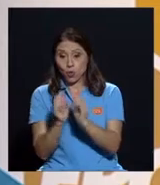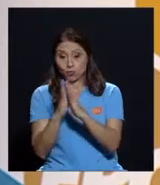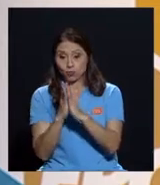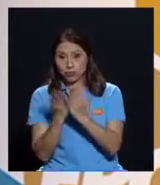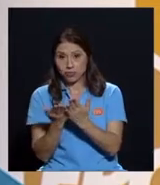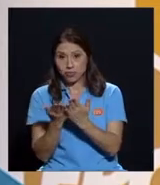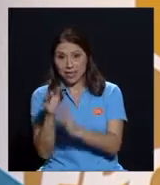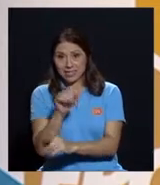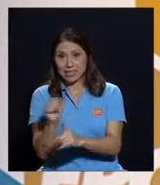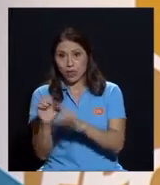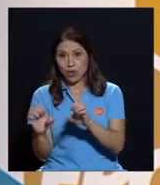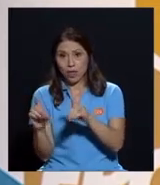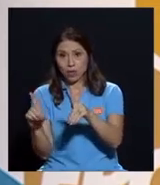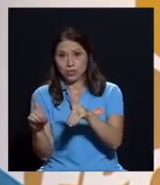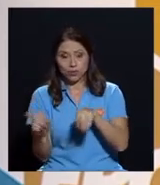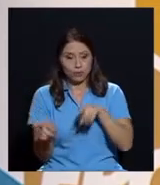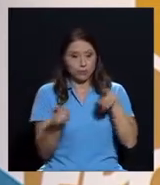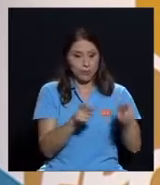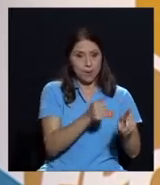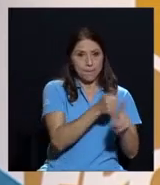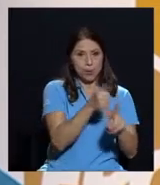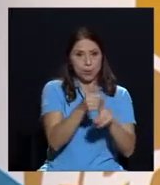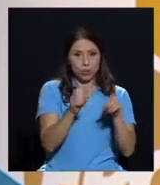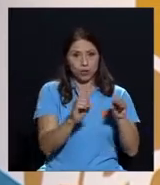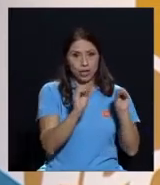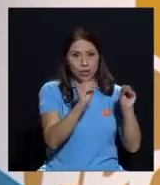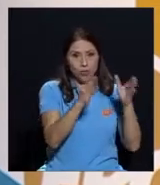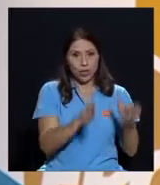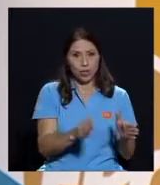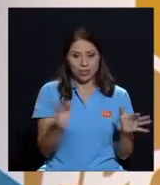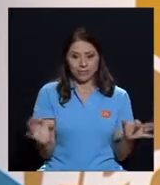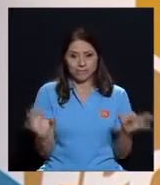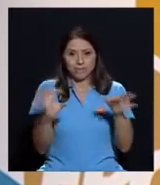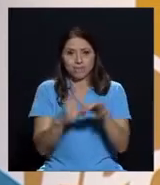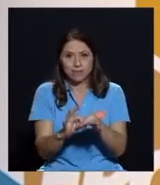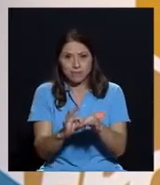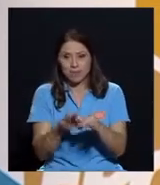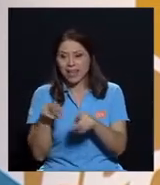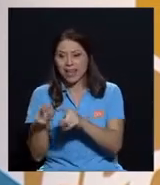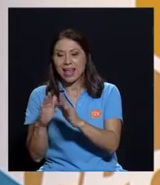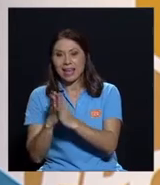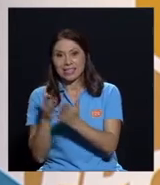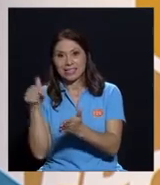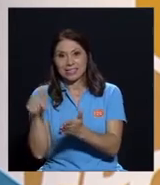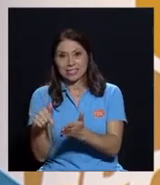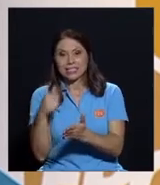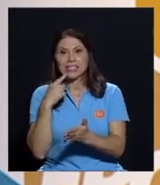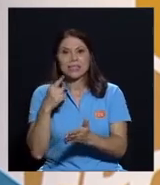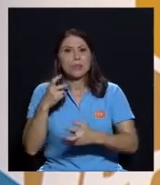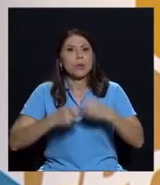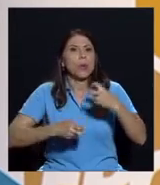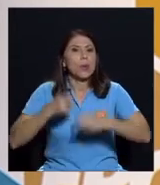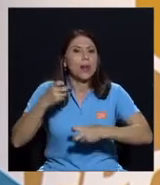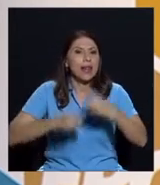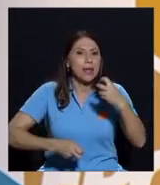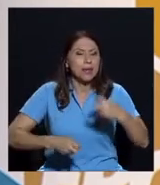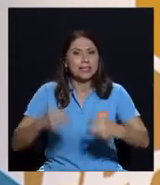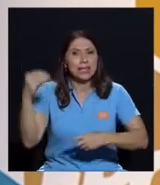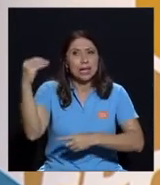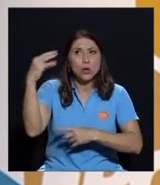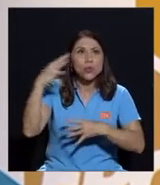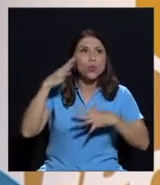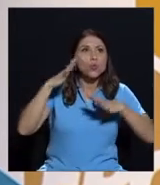educación y los propios educadores que reporta el estado de la educación problemas de luz de ruido de calor en las